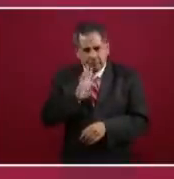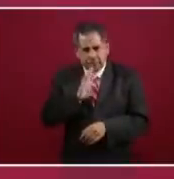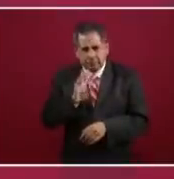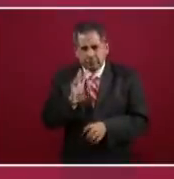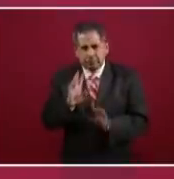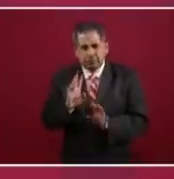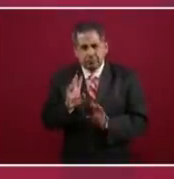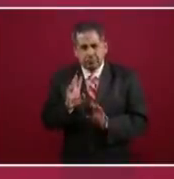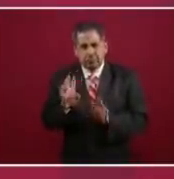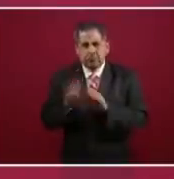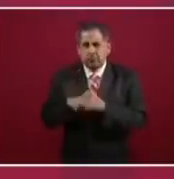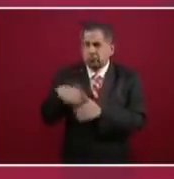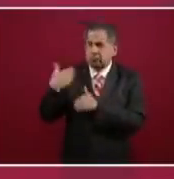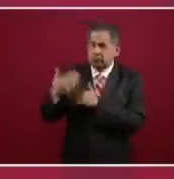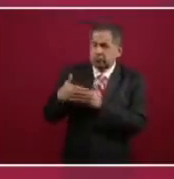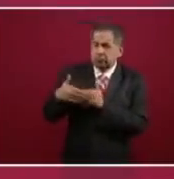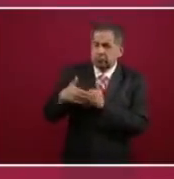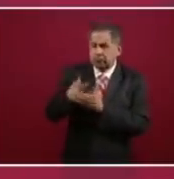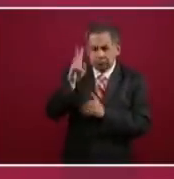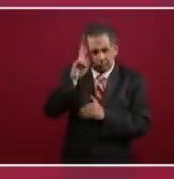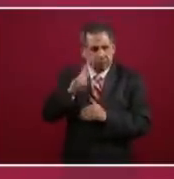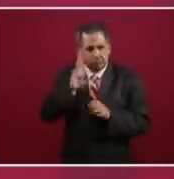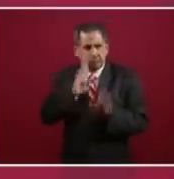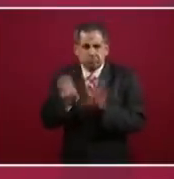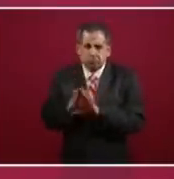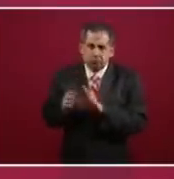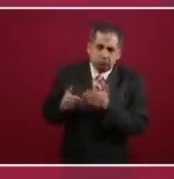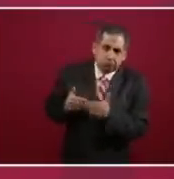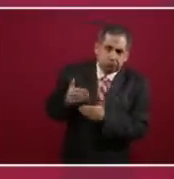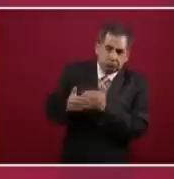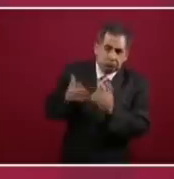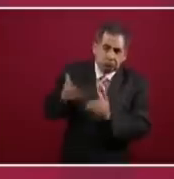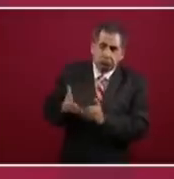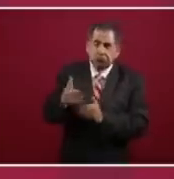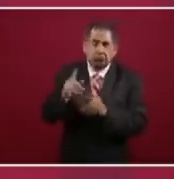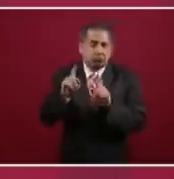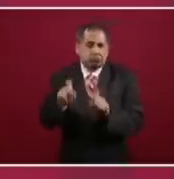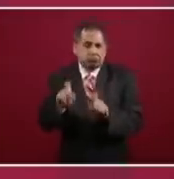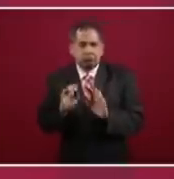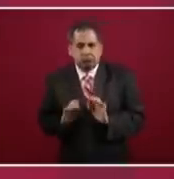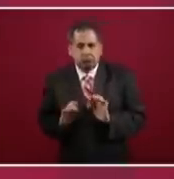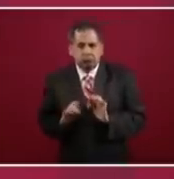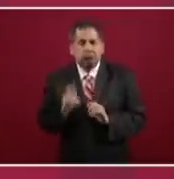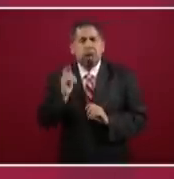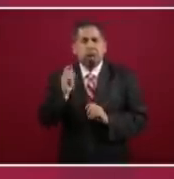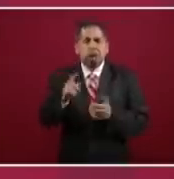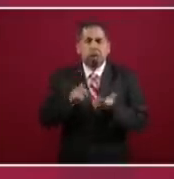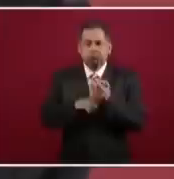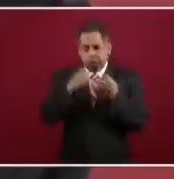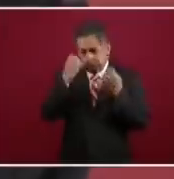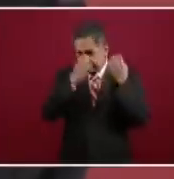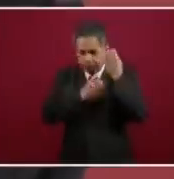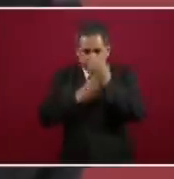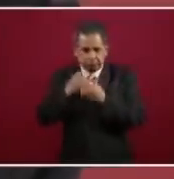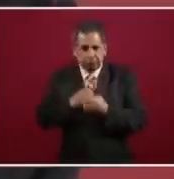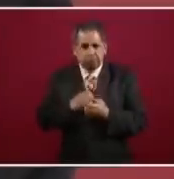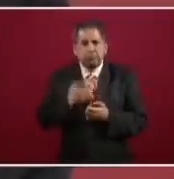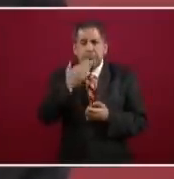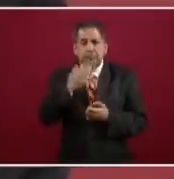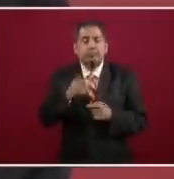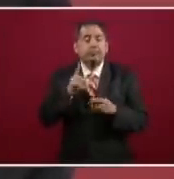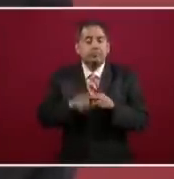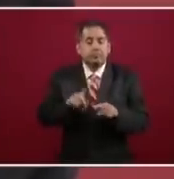se presentan las cosas o se adelante y eso lo está analizando muy